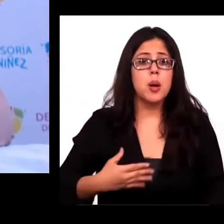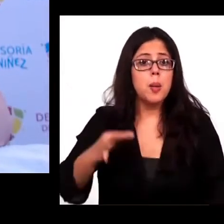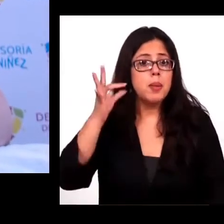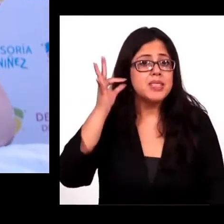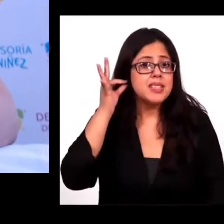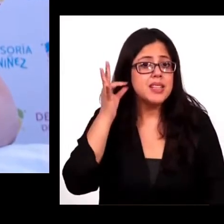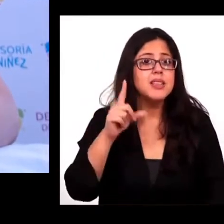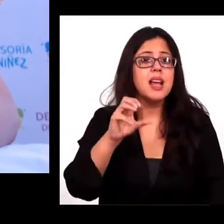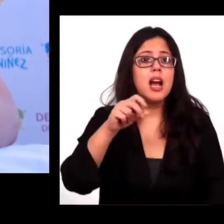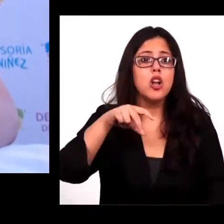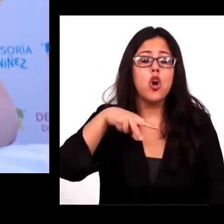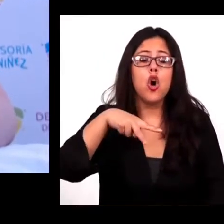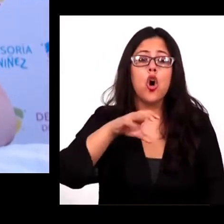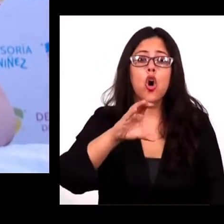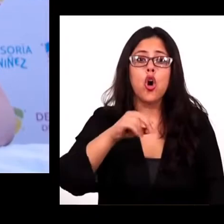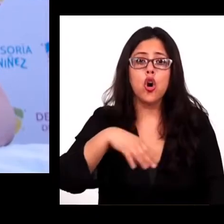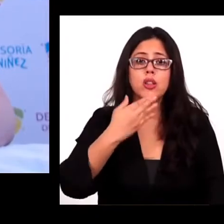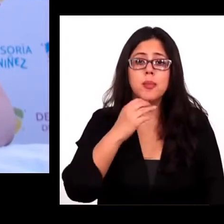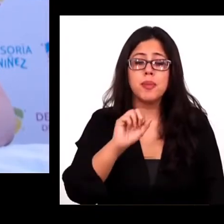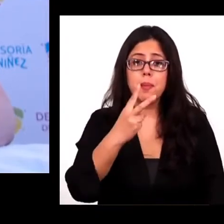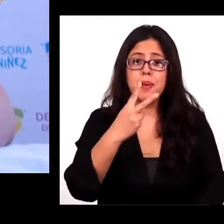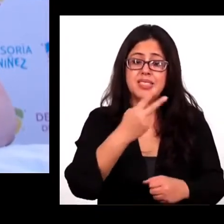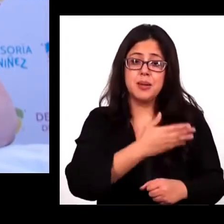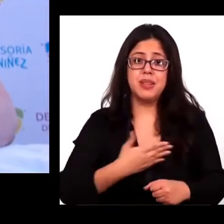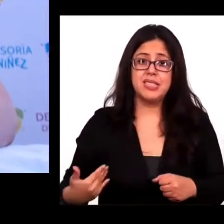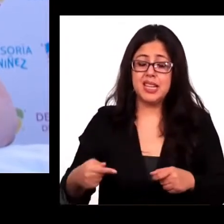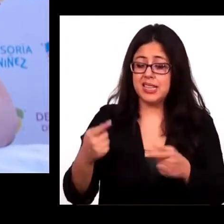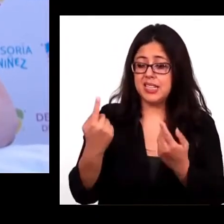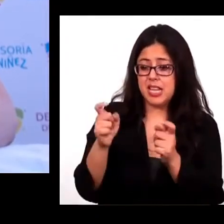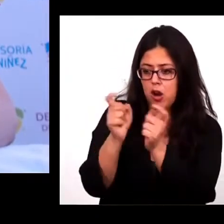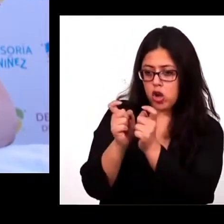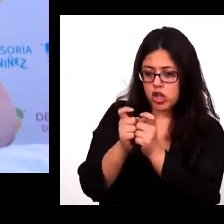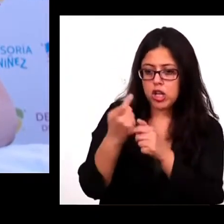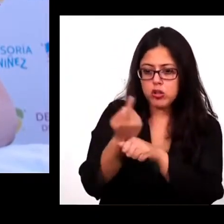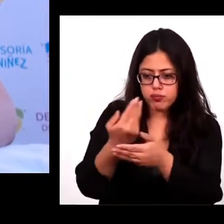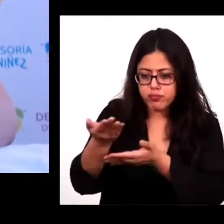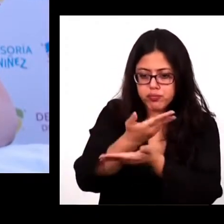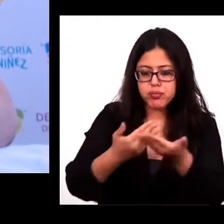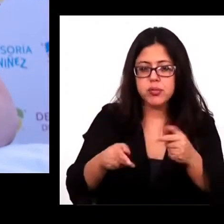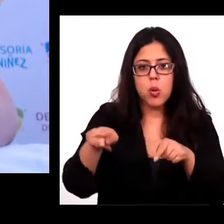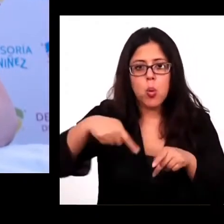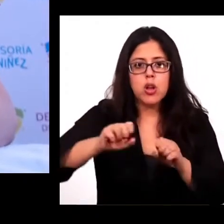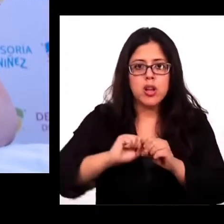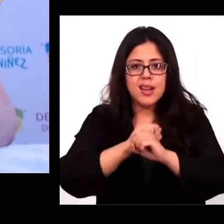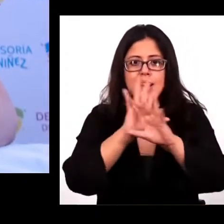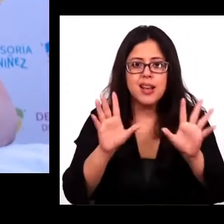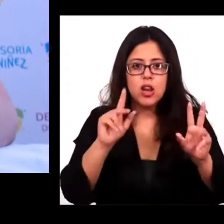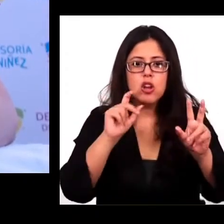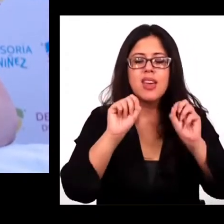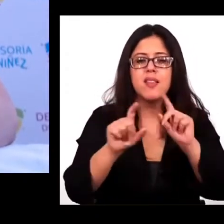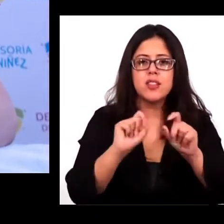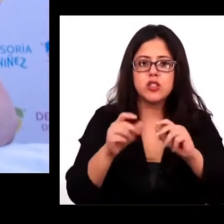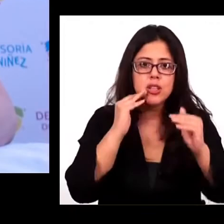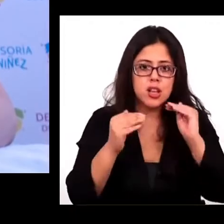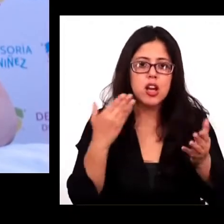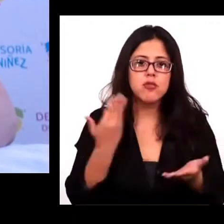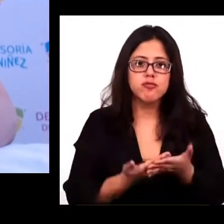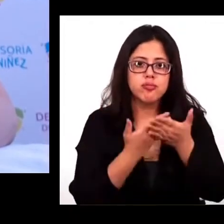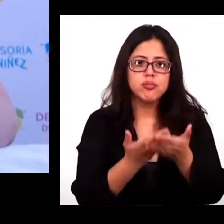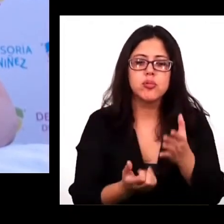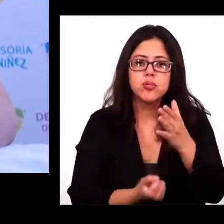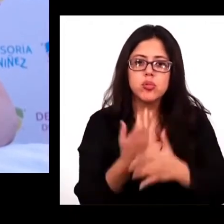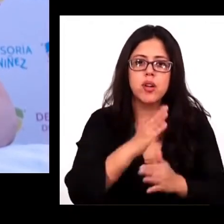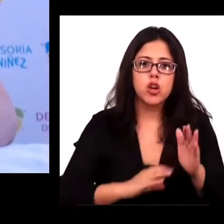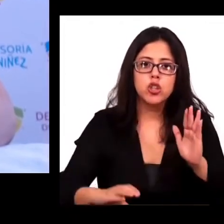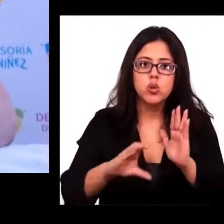con quienes hemos interactuado más directamente, tienen la claridad de que lo que la Defensoría de la Niñez ha propuesto, de que esta nueva Constitución